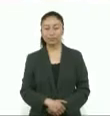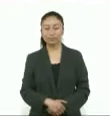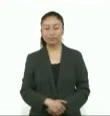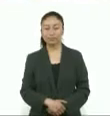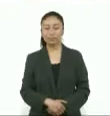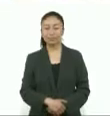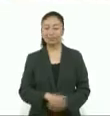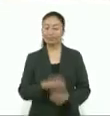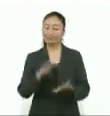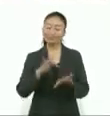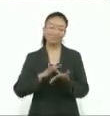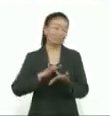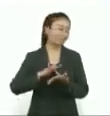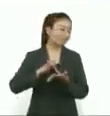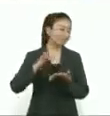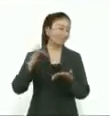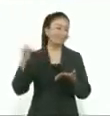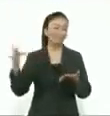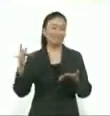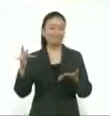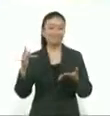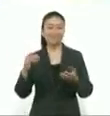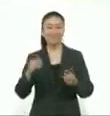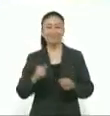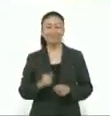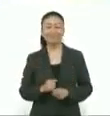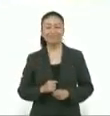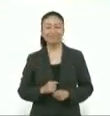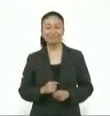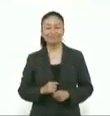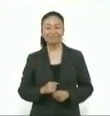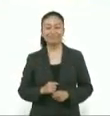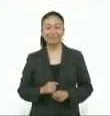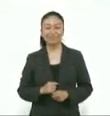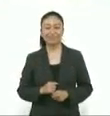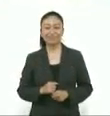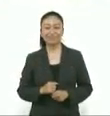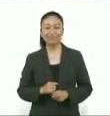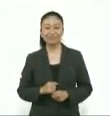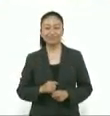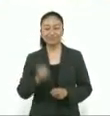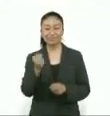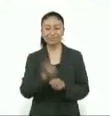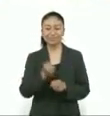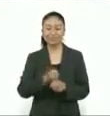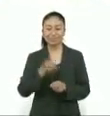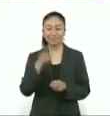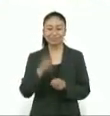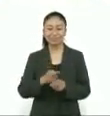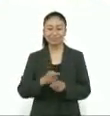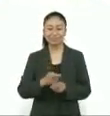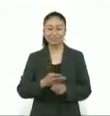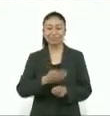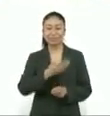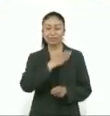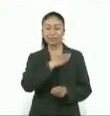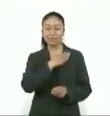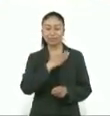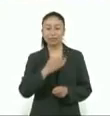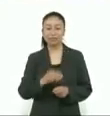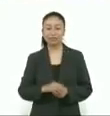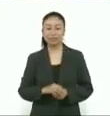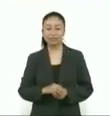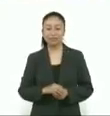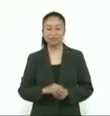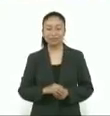Quiero agradecer también la presencia de nuestra secretaria del Bienestar,